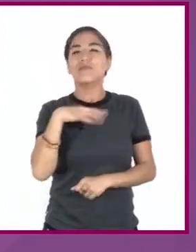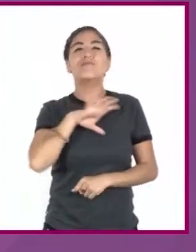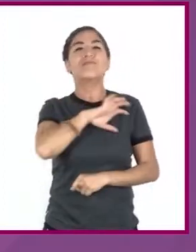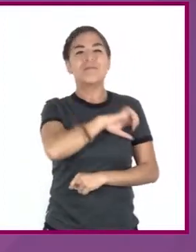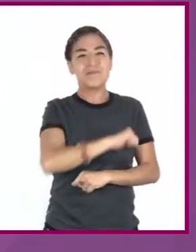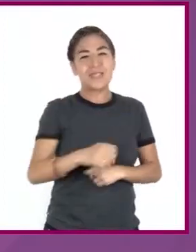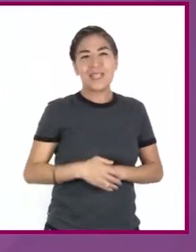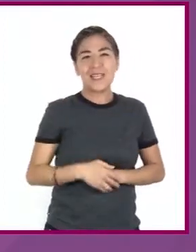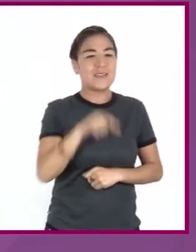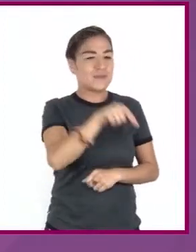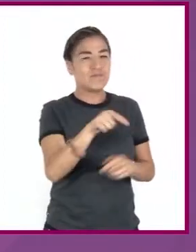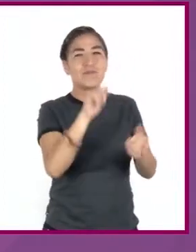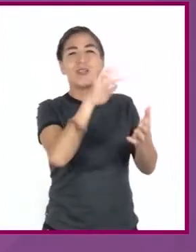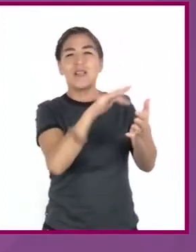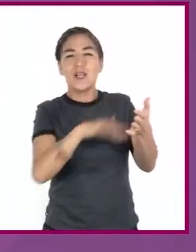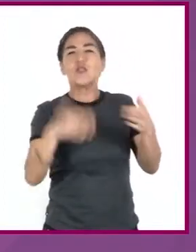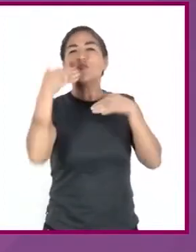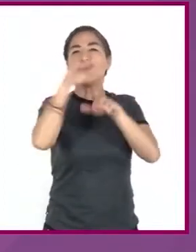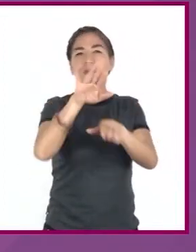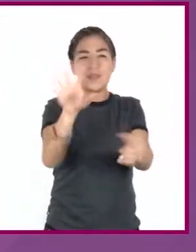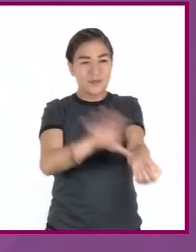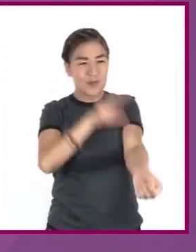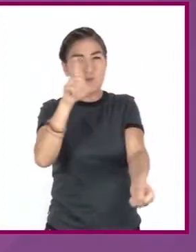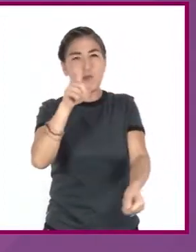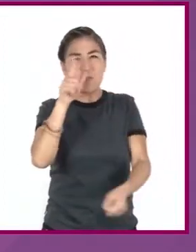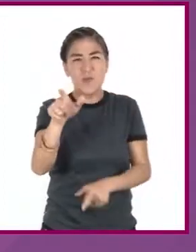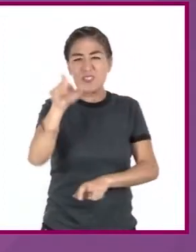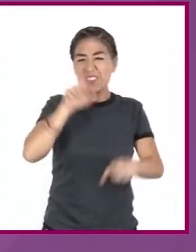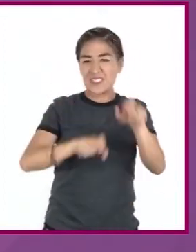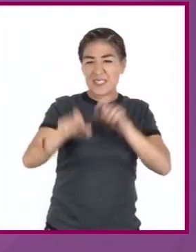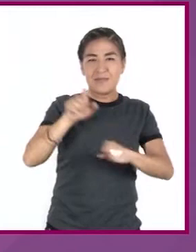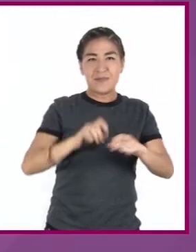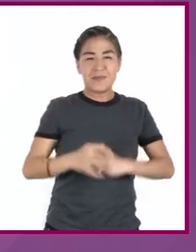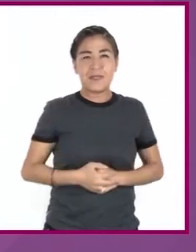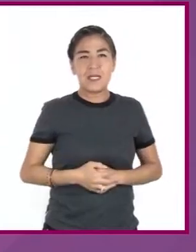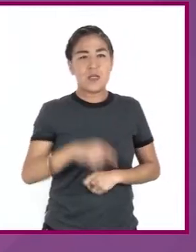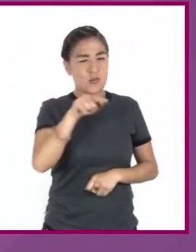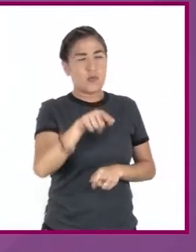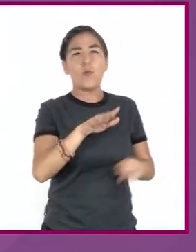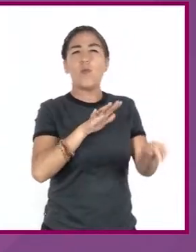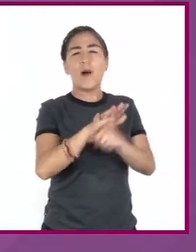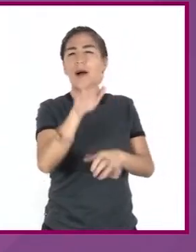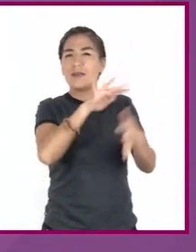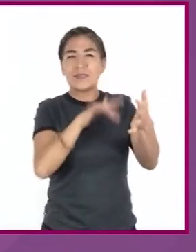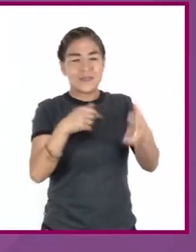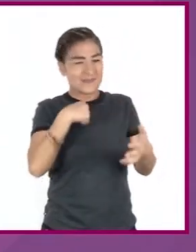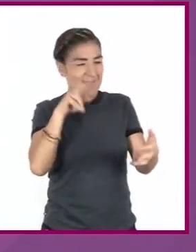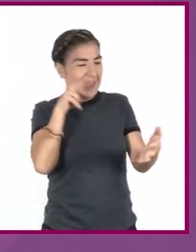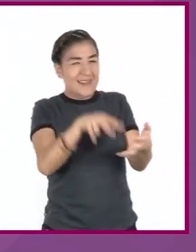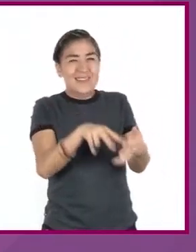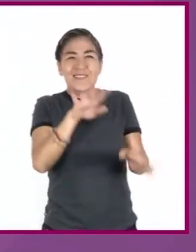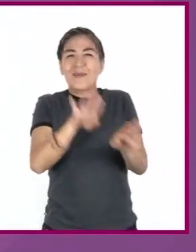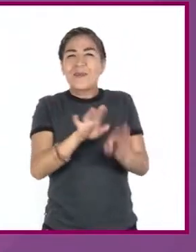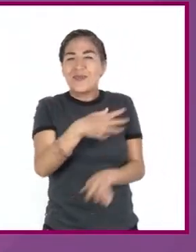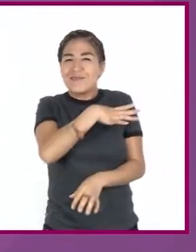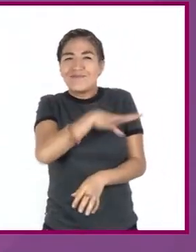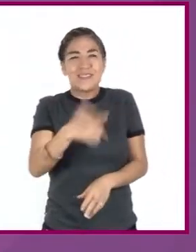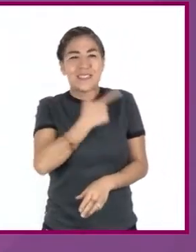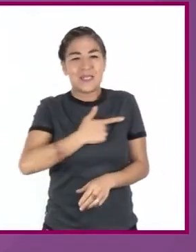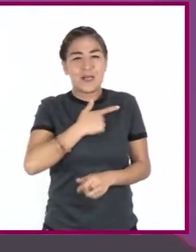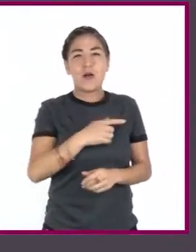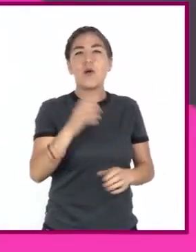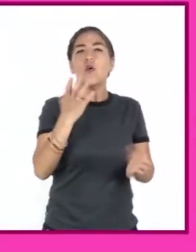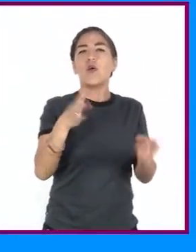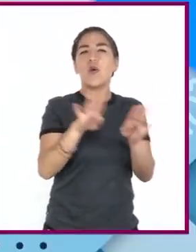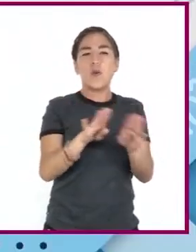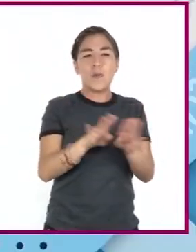eran los artículos sobre electricidad y química. Una obra que me inspiró fue un libro llamado